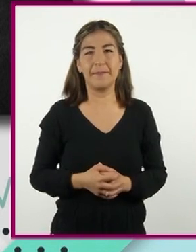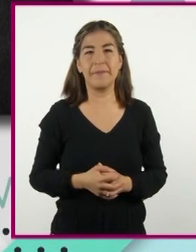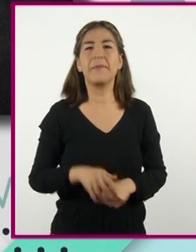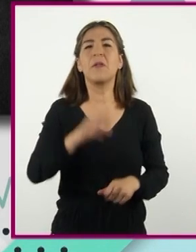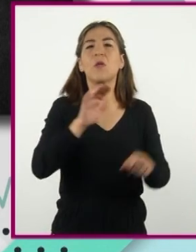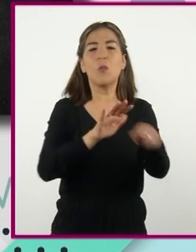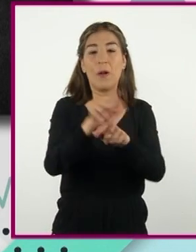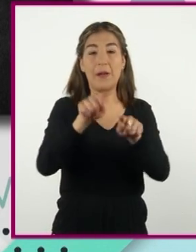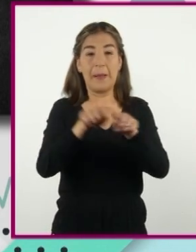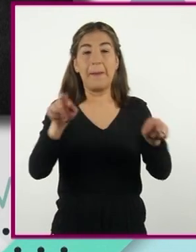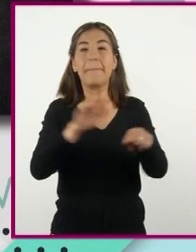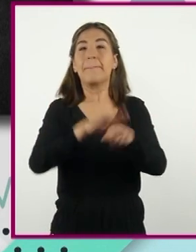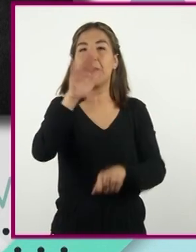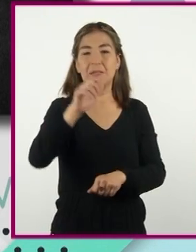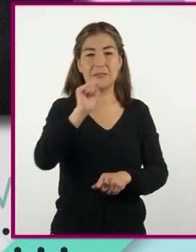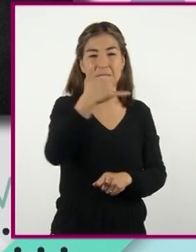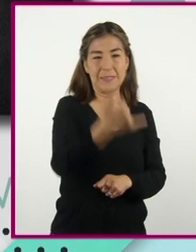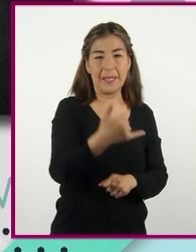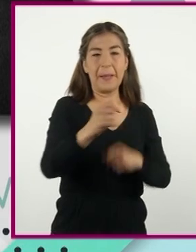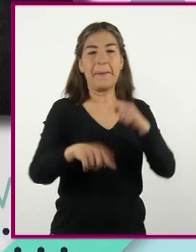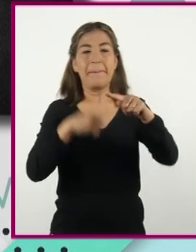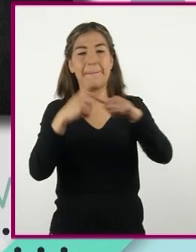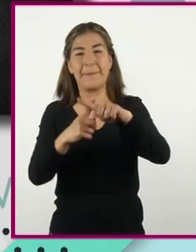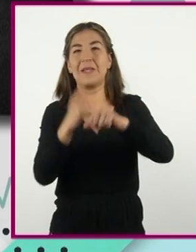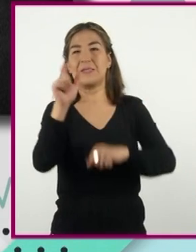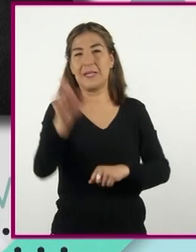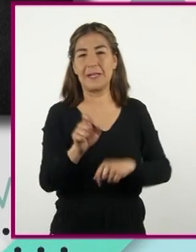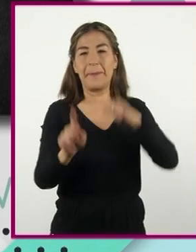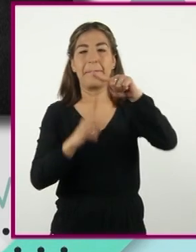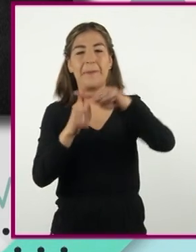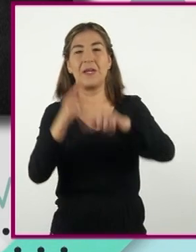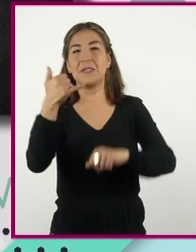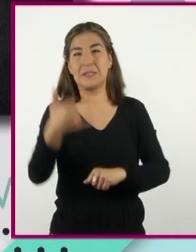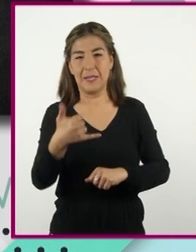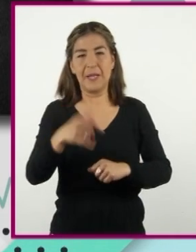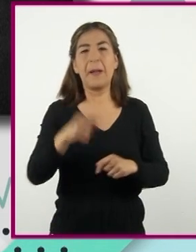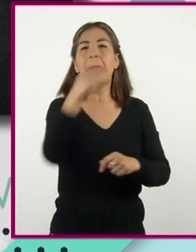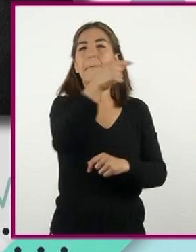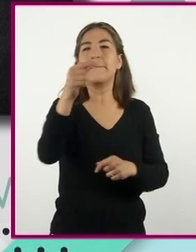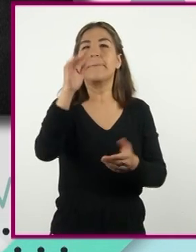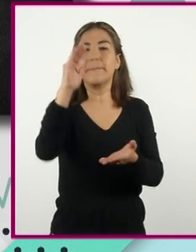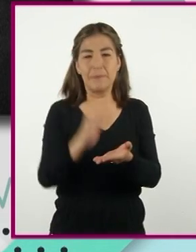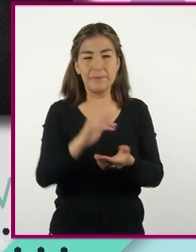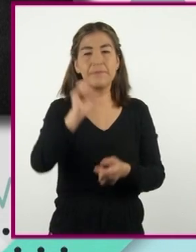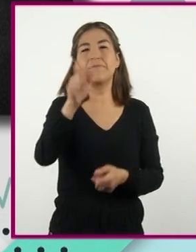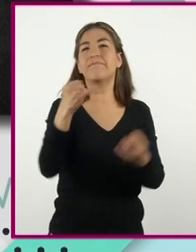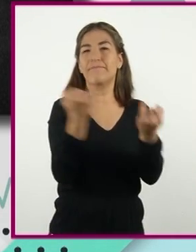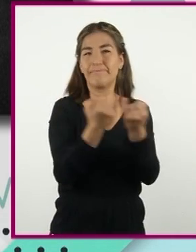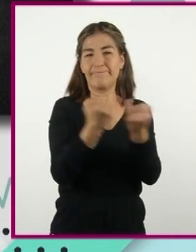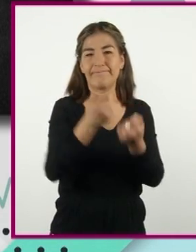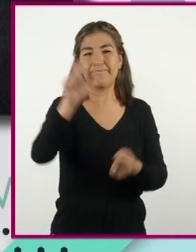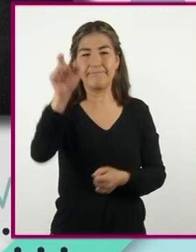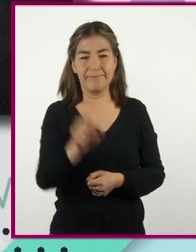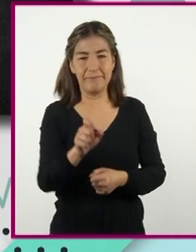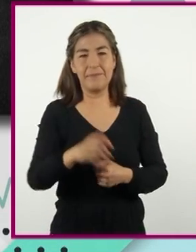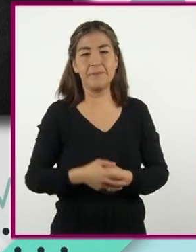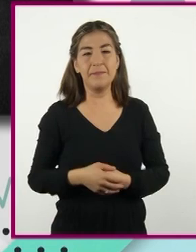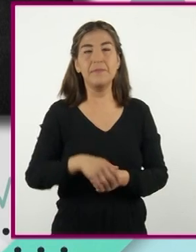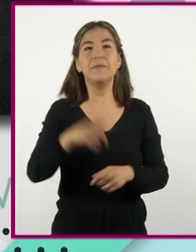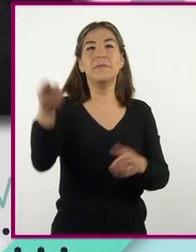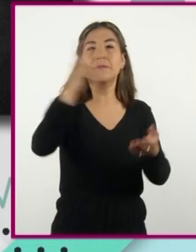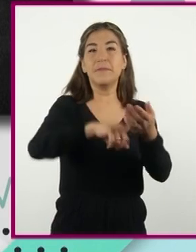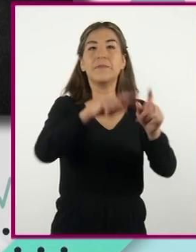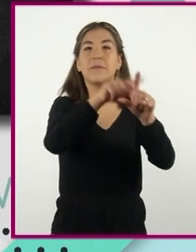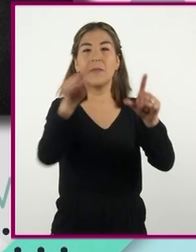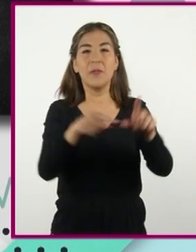mide y más x más y. La base menor es igual a x. Y la altura del trapecio es de